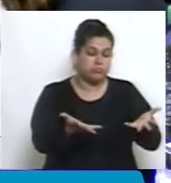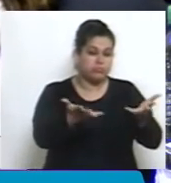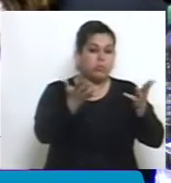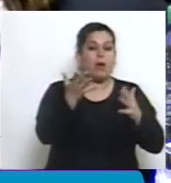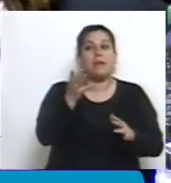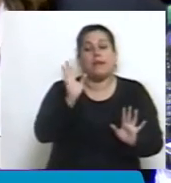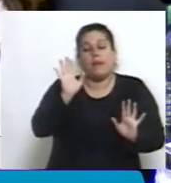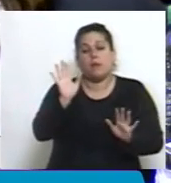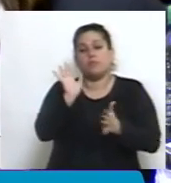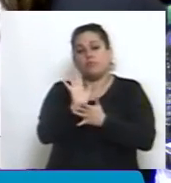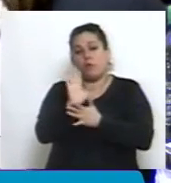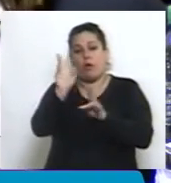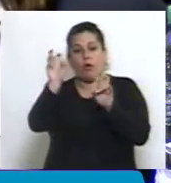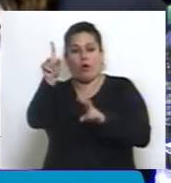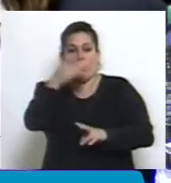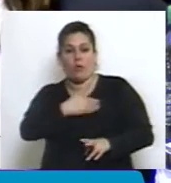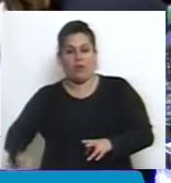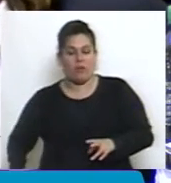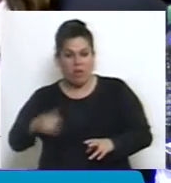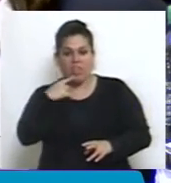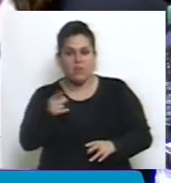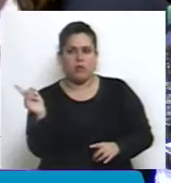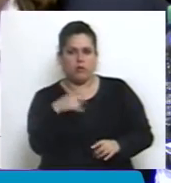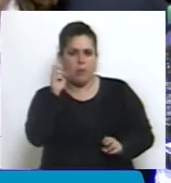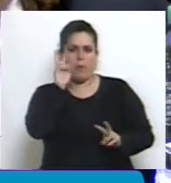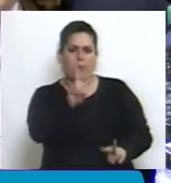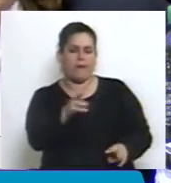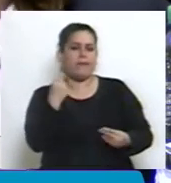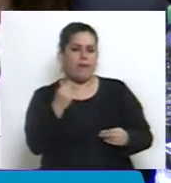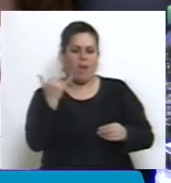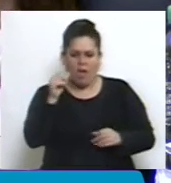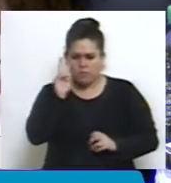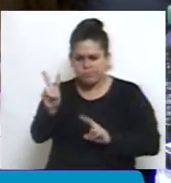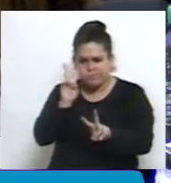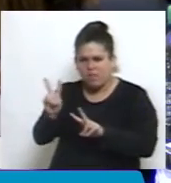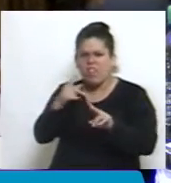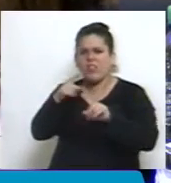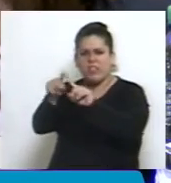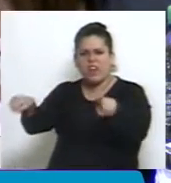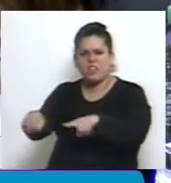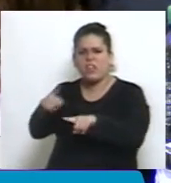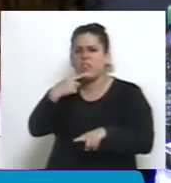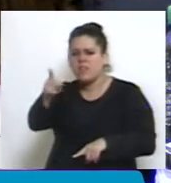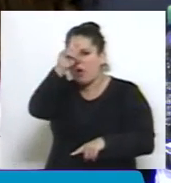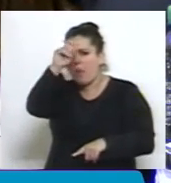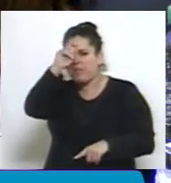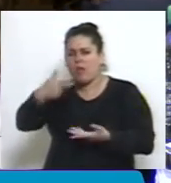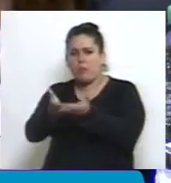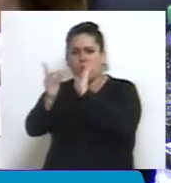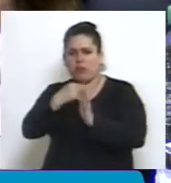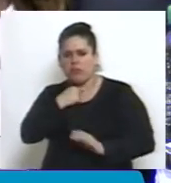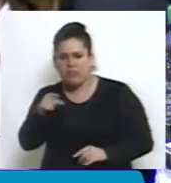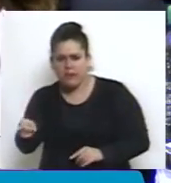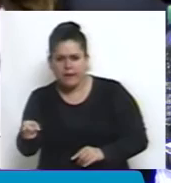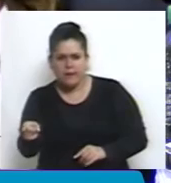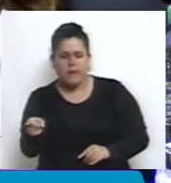el gobierno enuncia, lo que podemos ver, carteles pidiendo por un hospital público y carteles pidiendo para